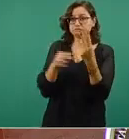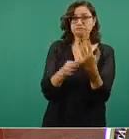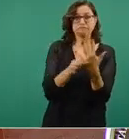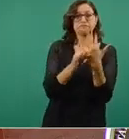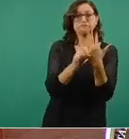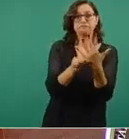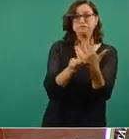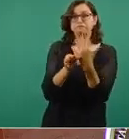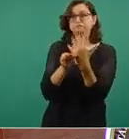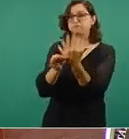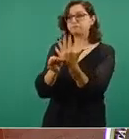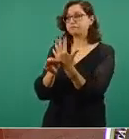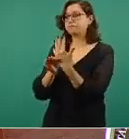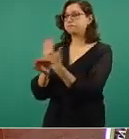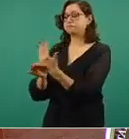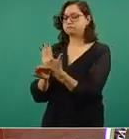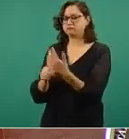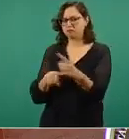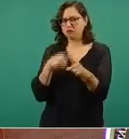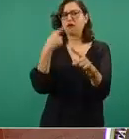afincar la responsabilidad.